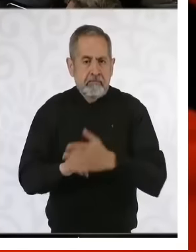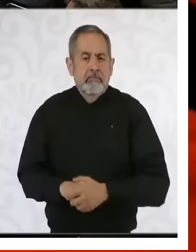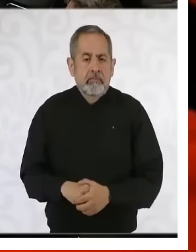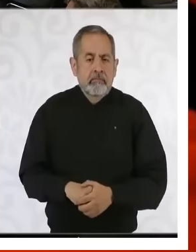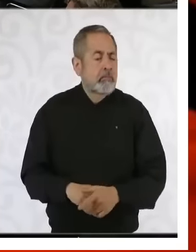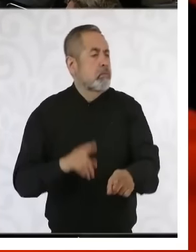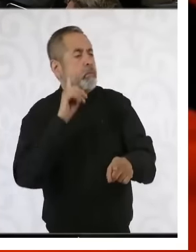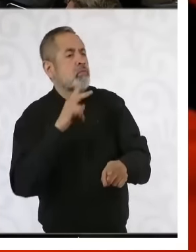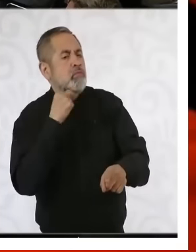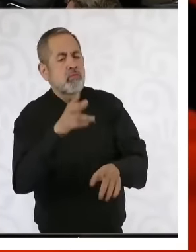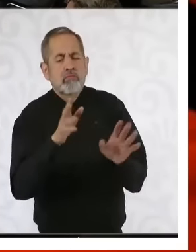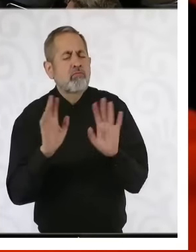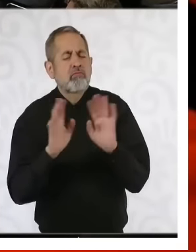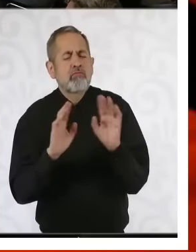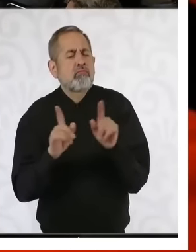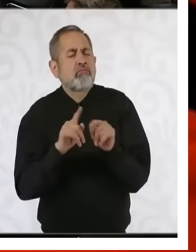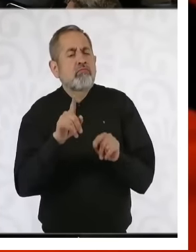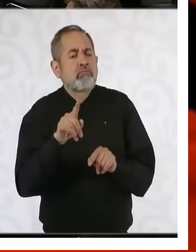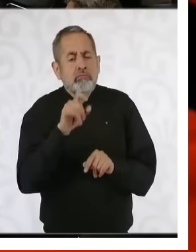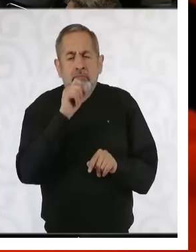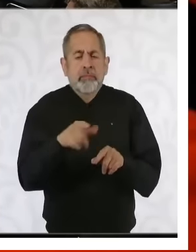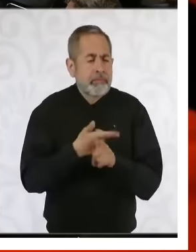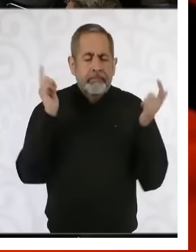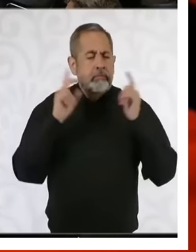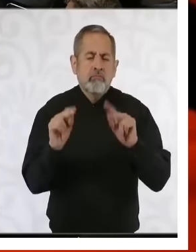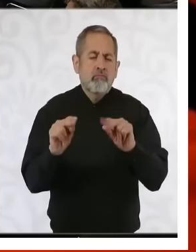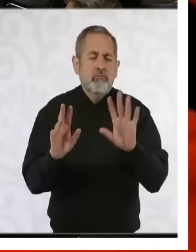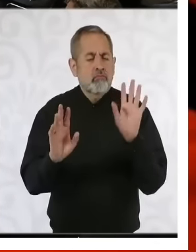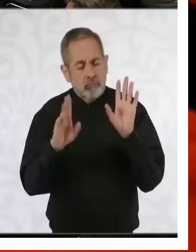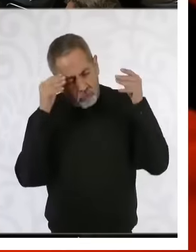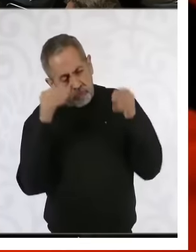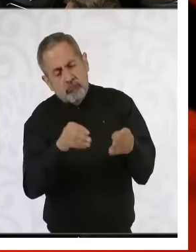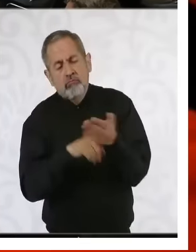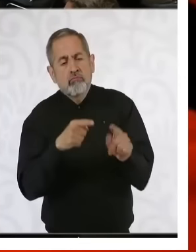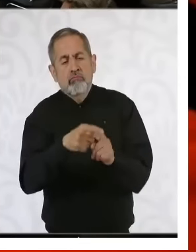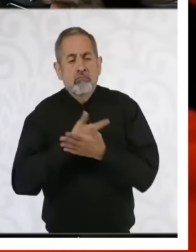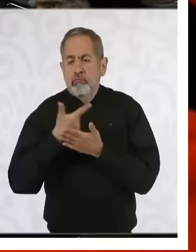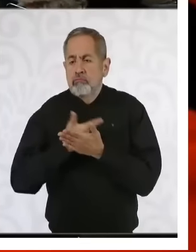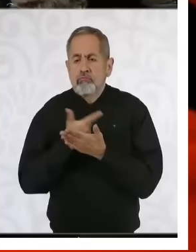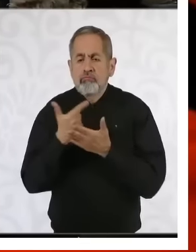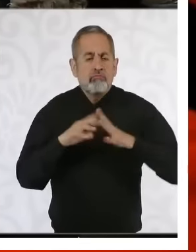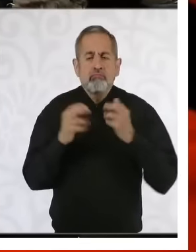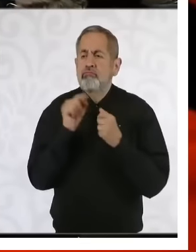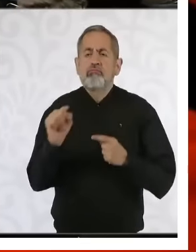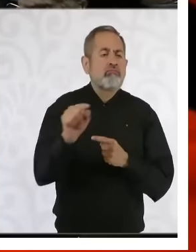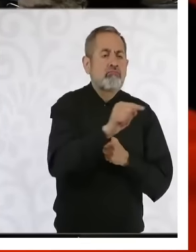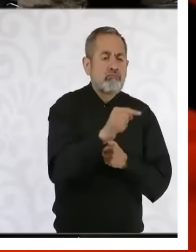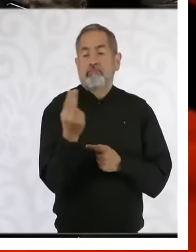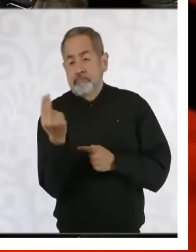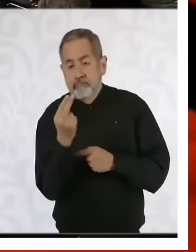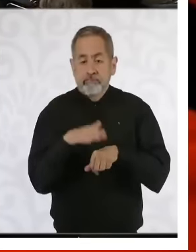exactamente que se libere totalmente, o sea, quieren como que se focalice a través de un censo realmente quién lo